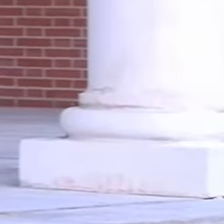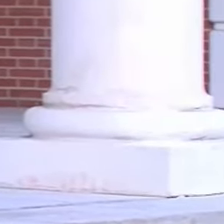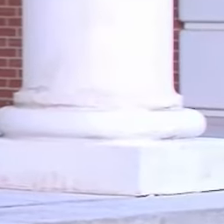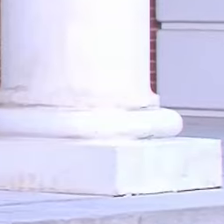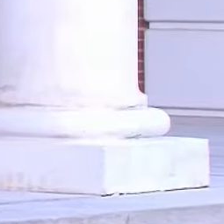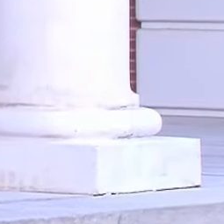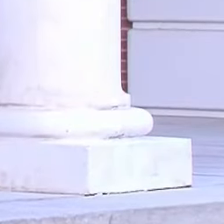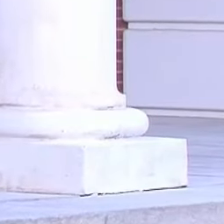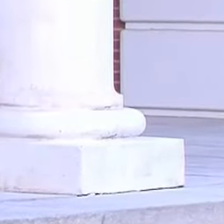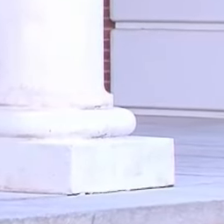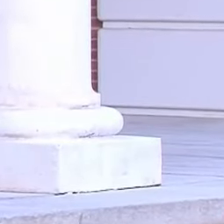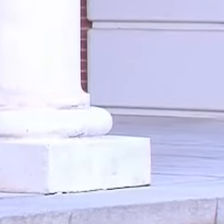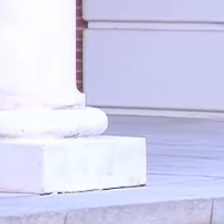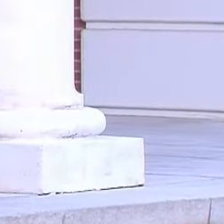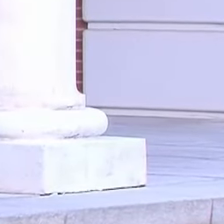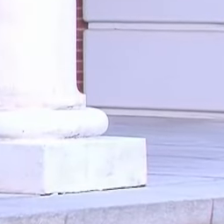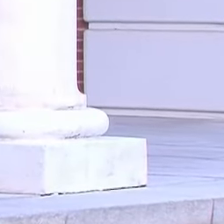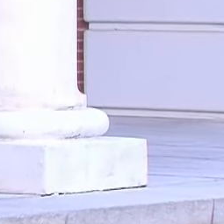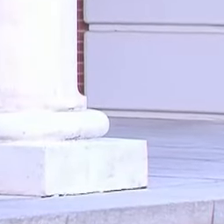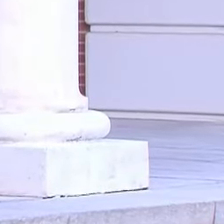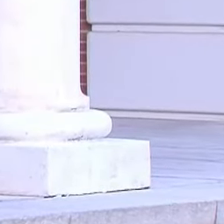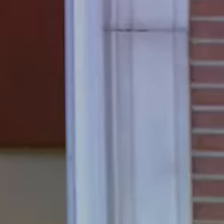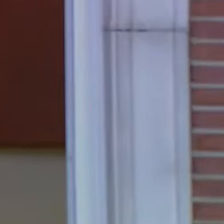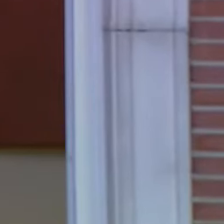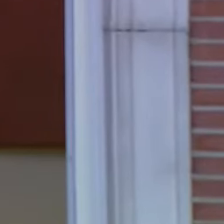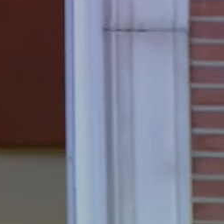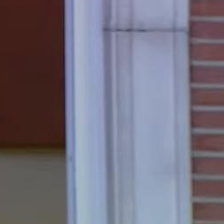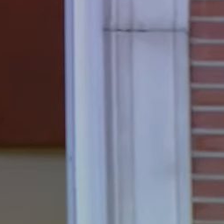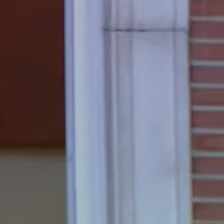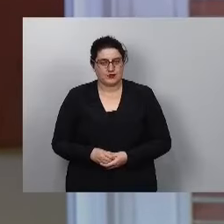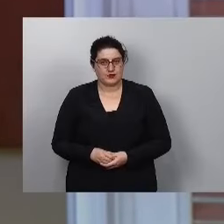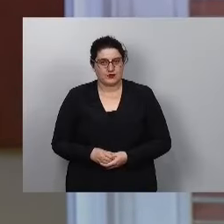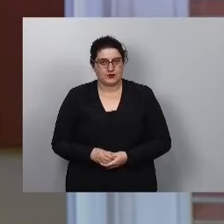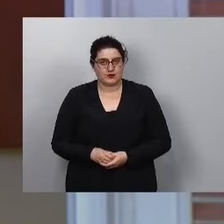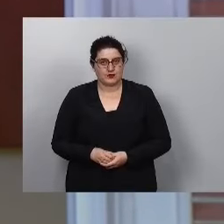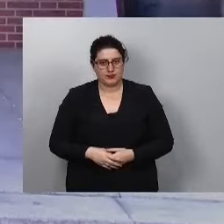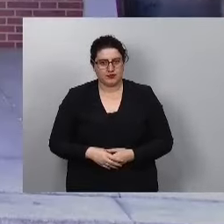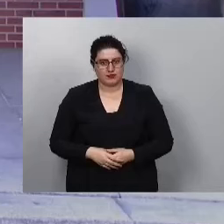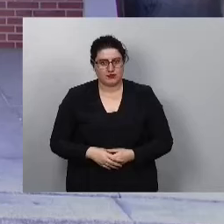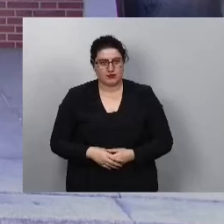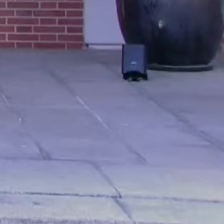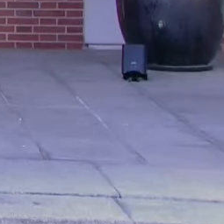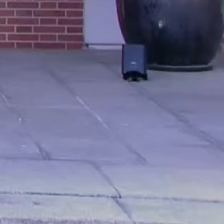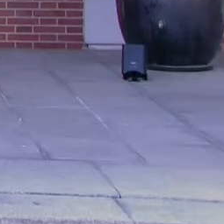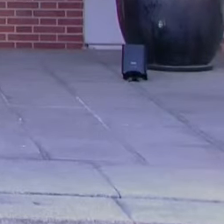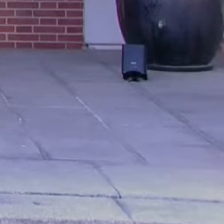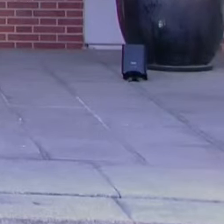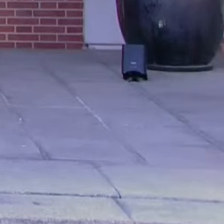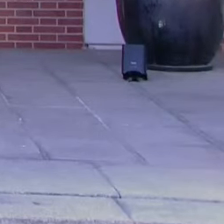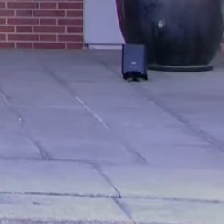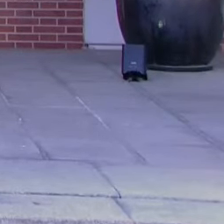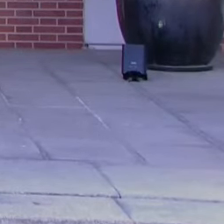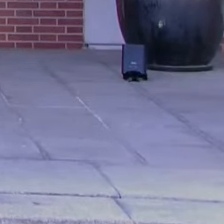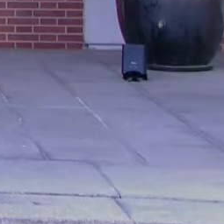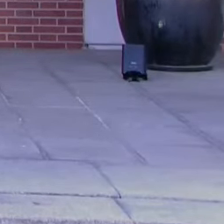reconocimiento del Estado palestino. Un territorio con los límites de 1967, sin cambios que no sean